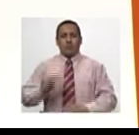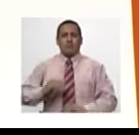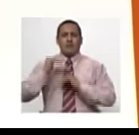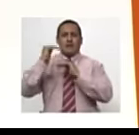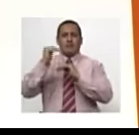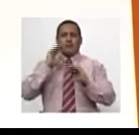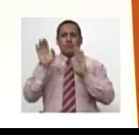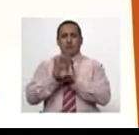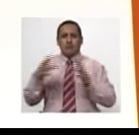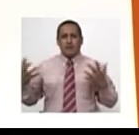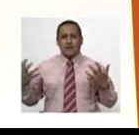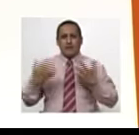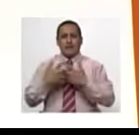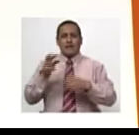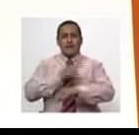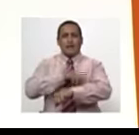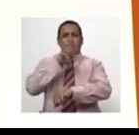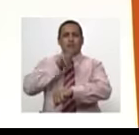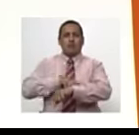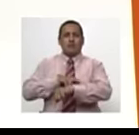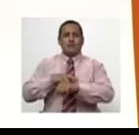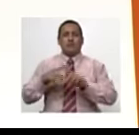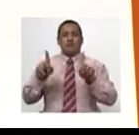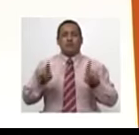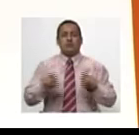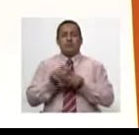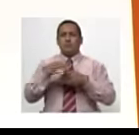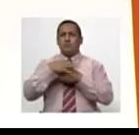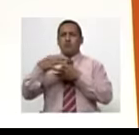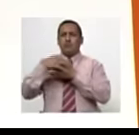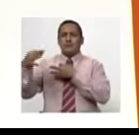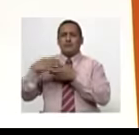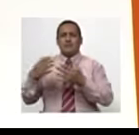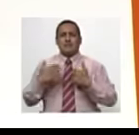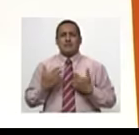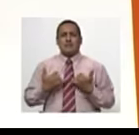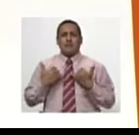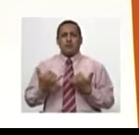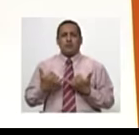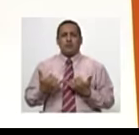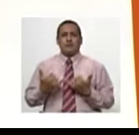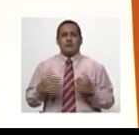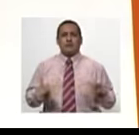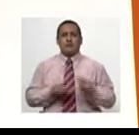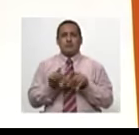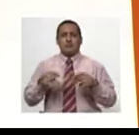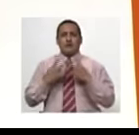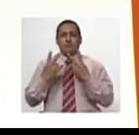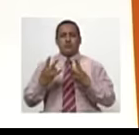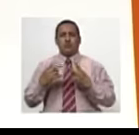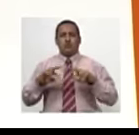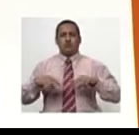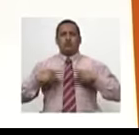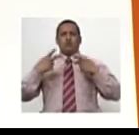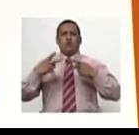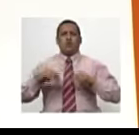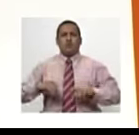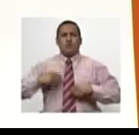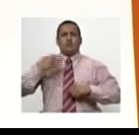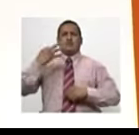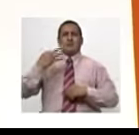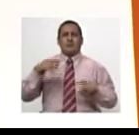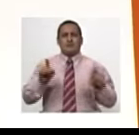de integrar regiones, sino hay provincias que tienen a veces el doble o el triple